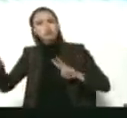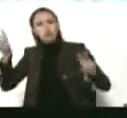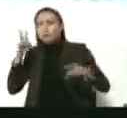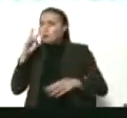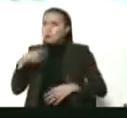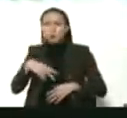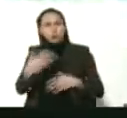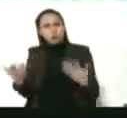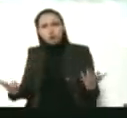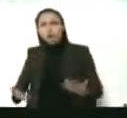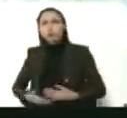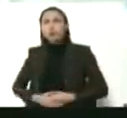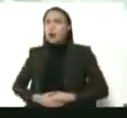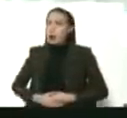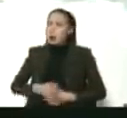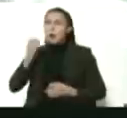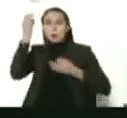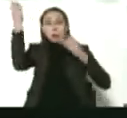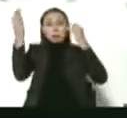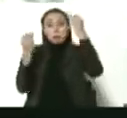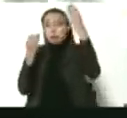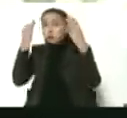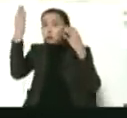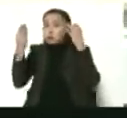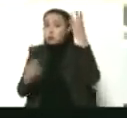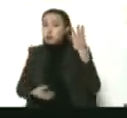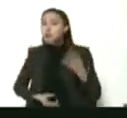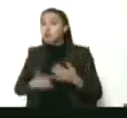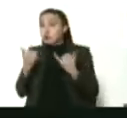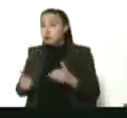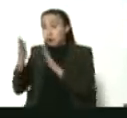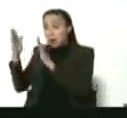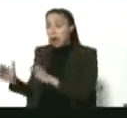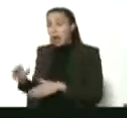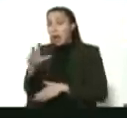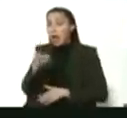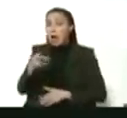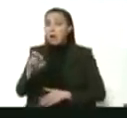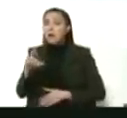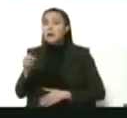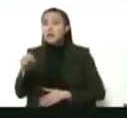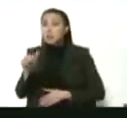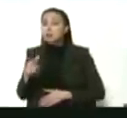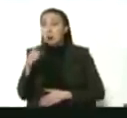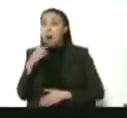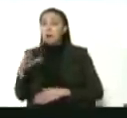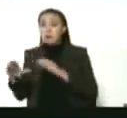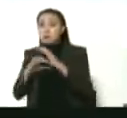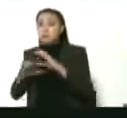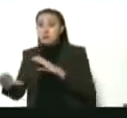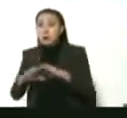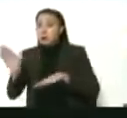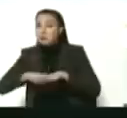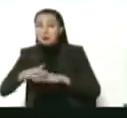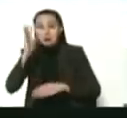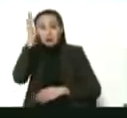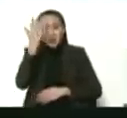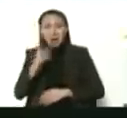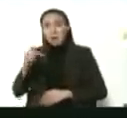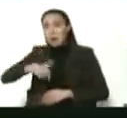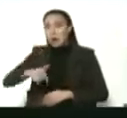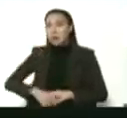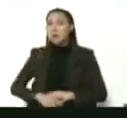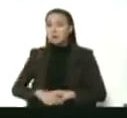observar la creatividad. Ya vamos a hablar con Ernesto Villegas, que tiene un plan especial de estos carnavales